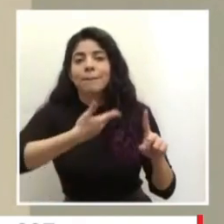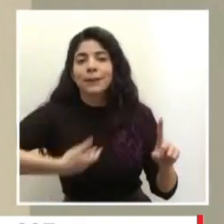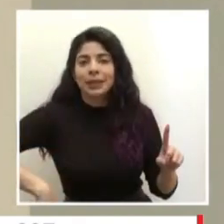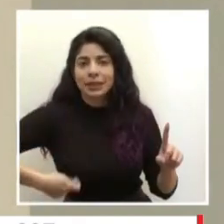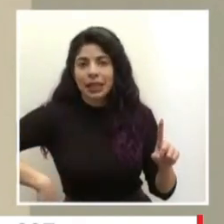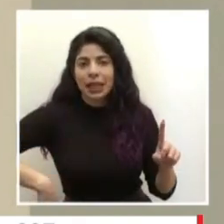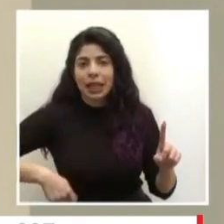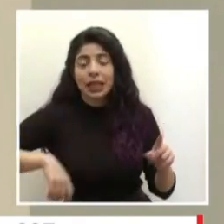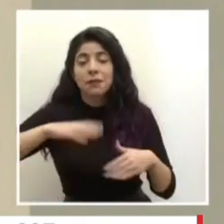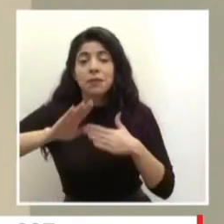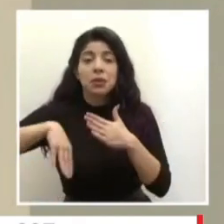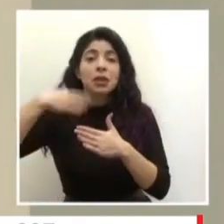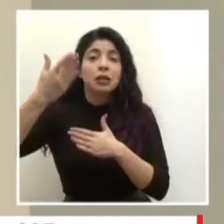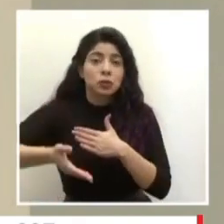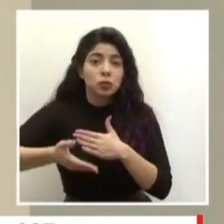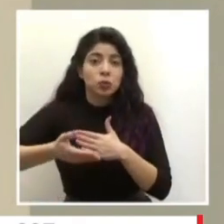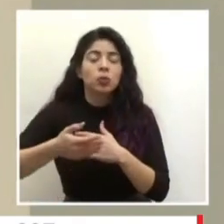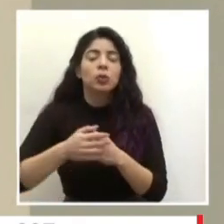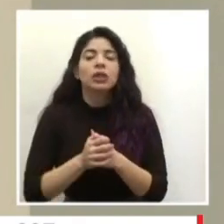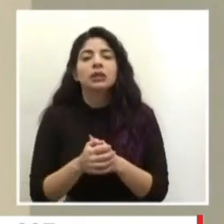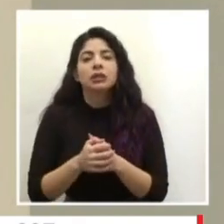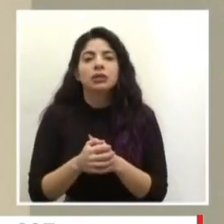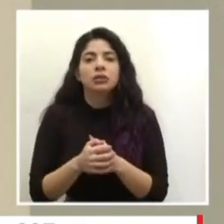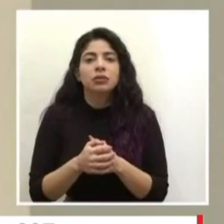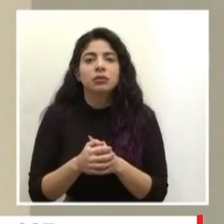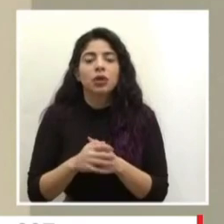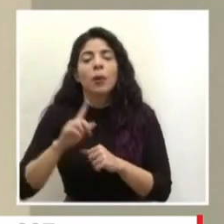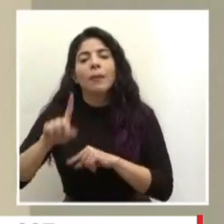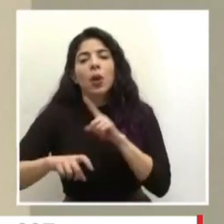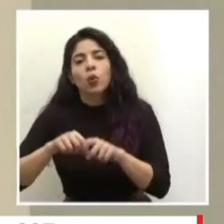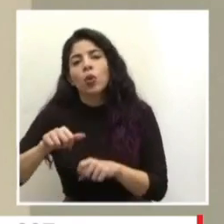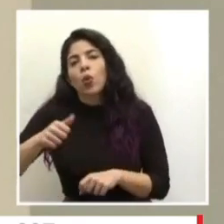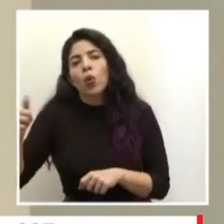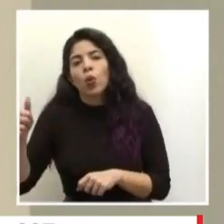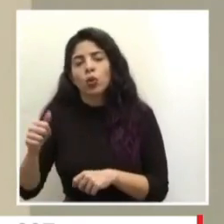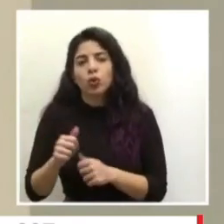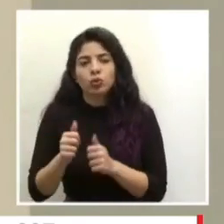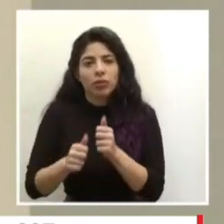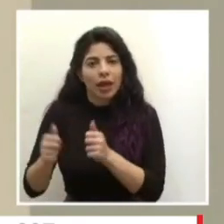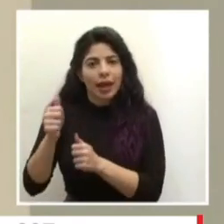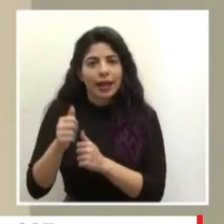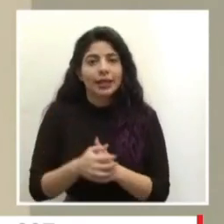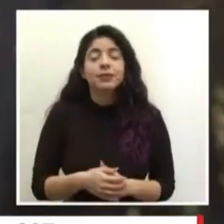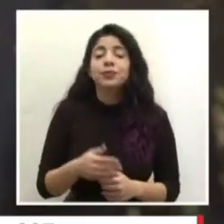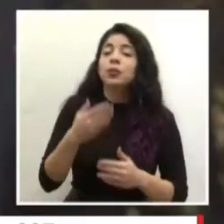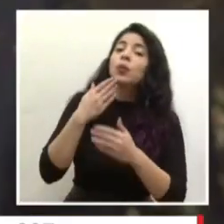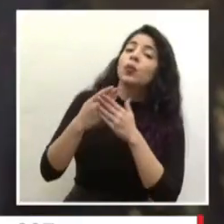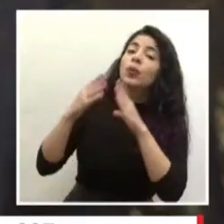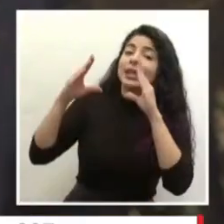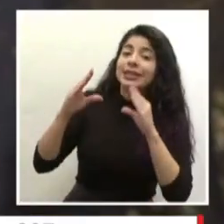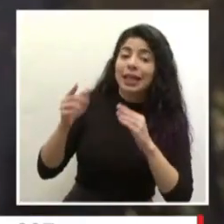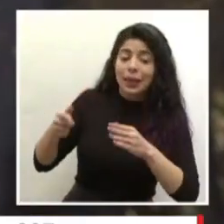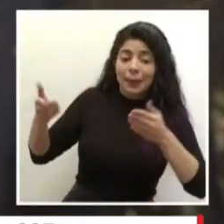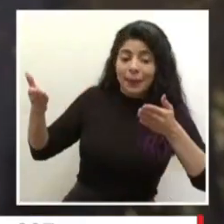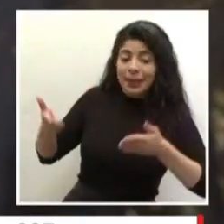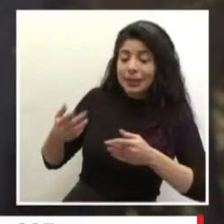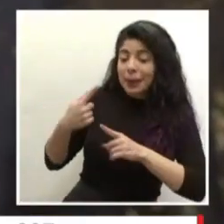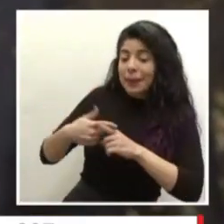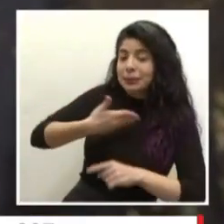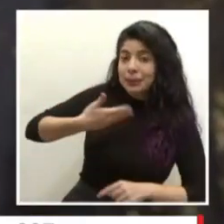República y posteriormente hacemos las consultas al resto de jerarcas. Buenas tardes a los presentes y al